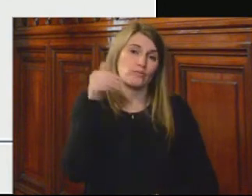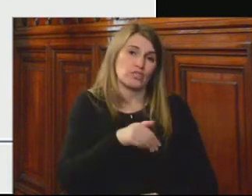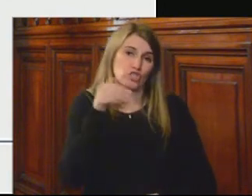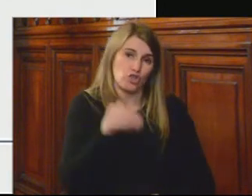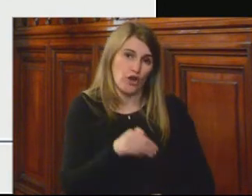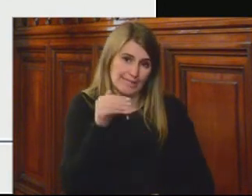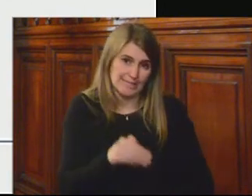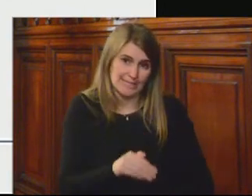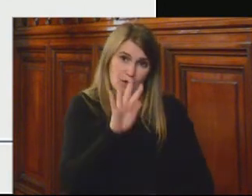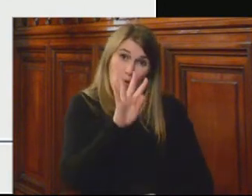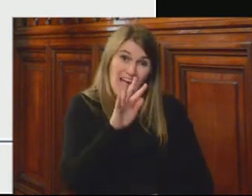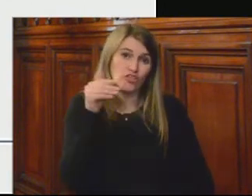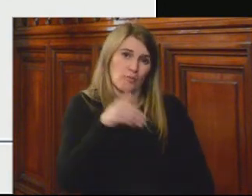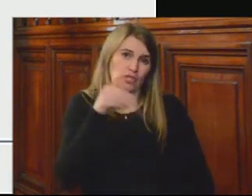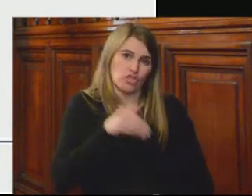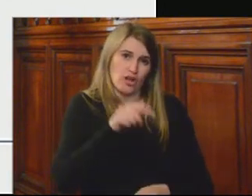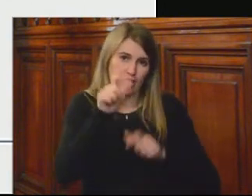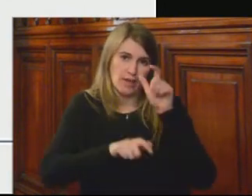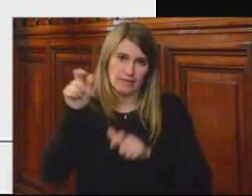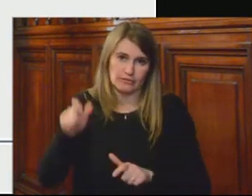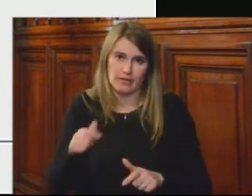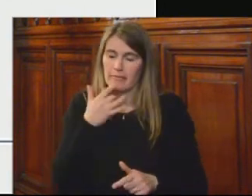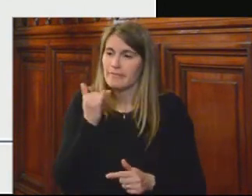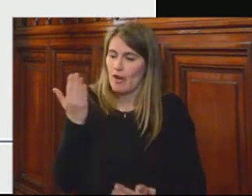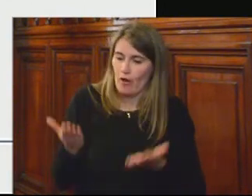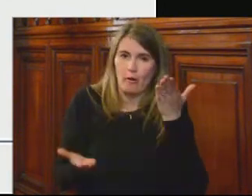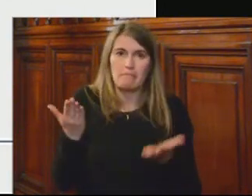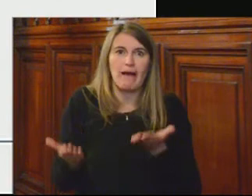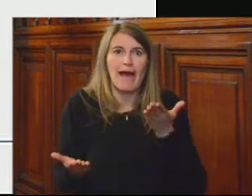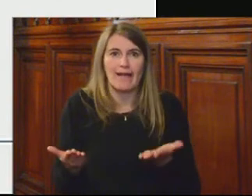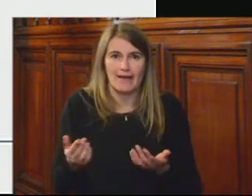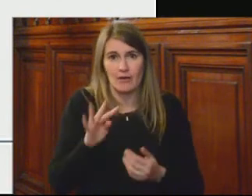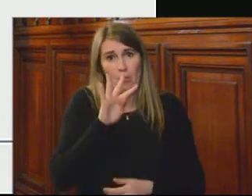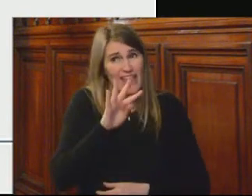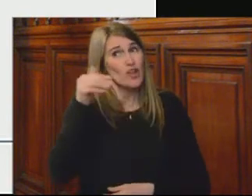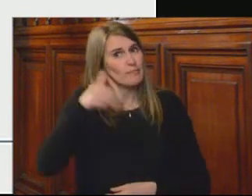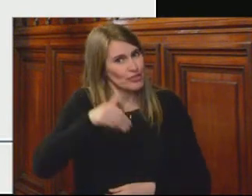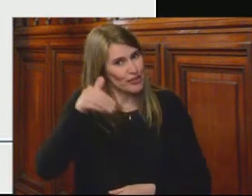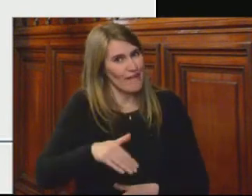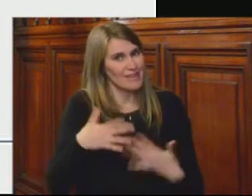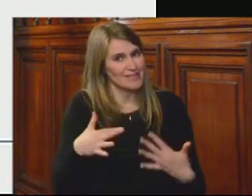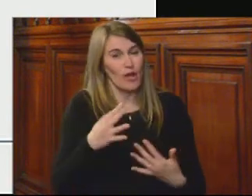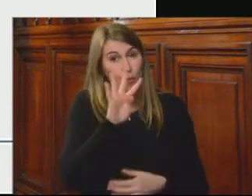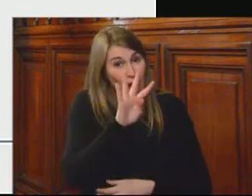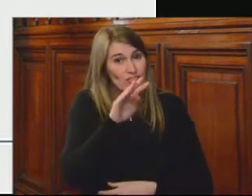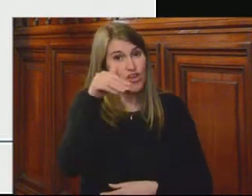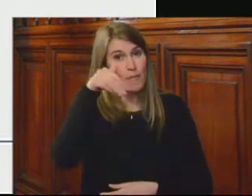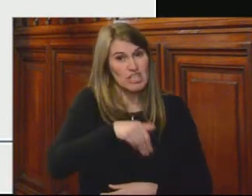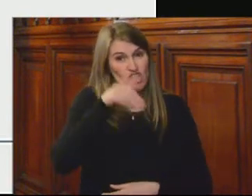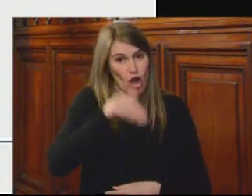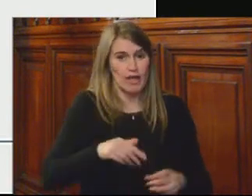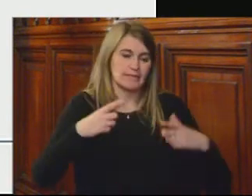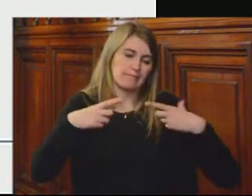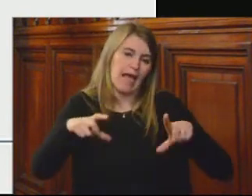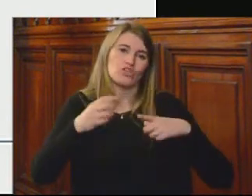pero cuando comparamos eso con la población de algunos países de nuestra región, es un número significativo, donde casi 4 millones de platos